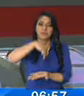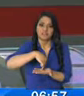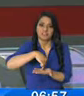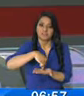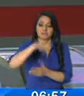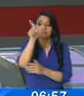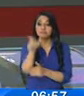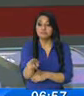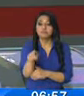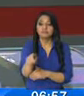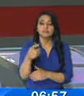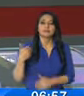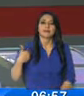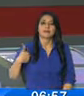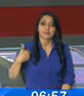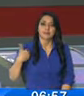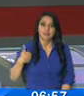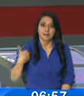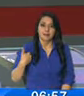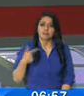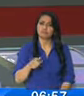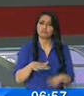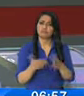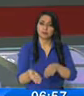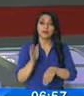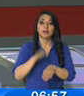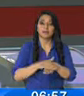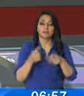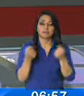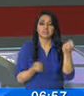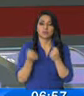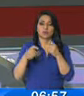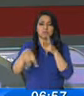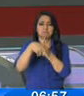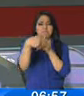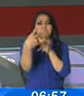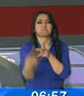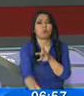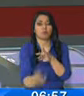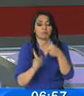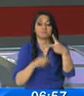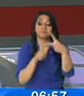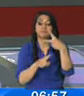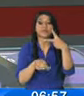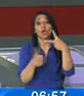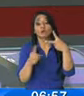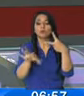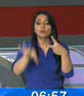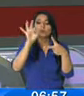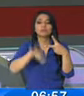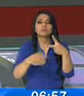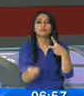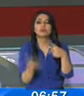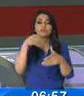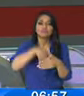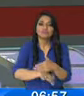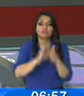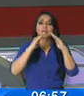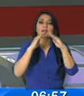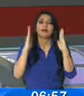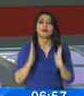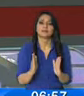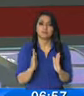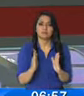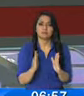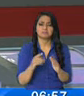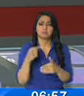de nacionalidad de Argentina murió presuntamente atropellado por un vehículo y otro sujeto fue encontrado muerto dentro de su vivienda Después